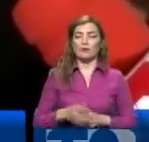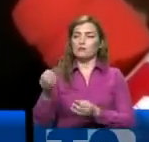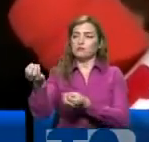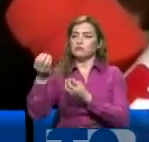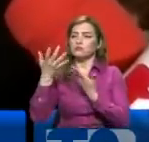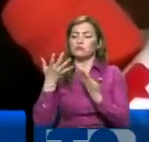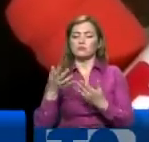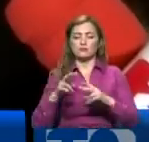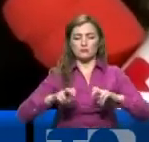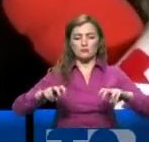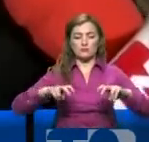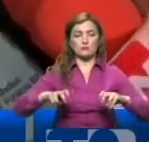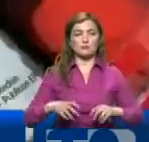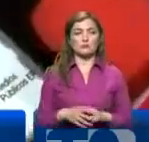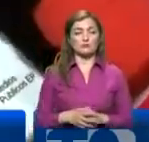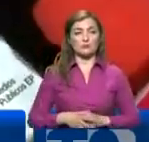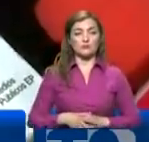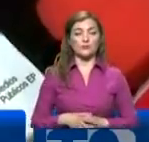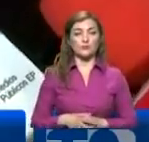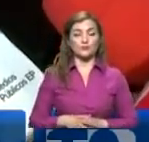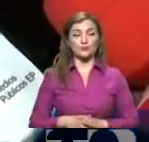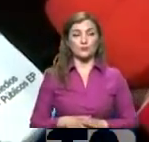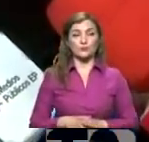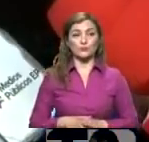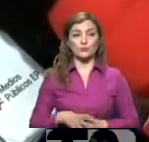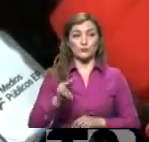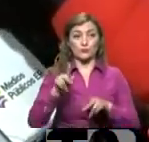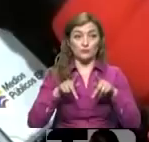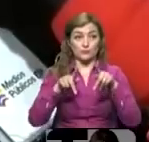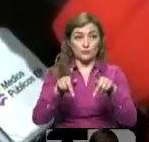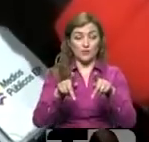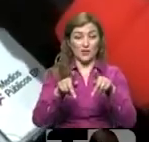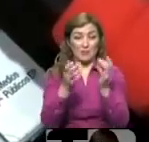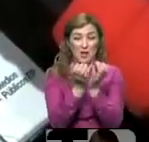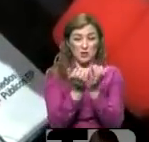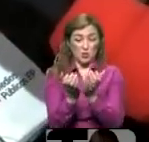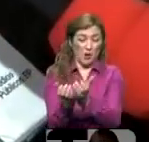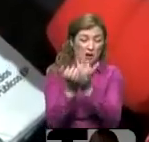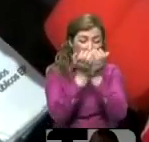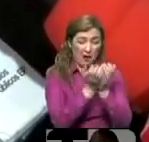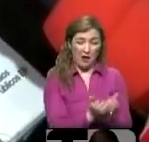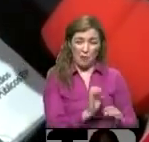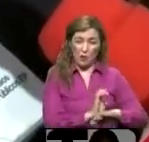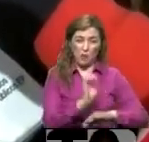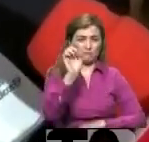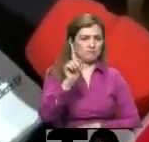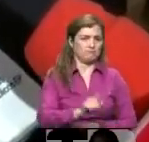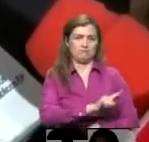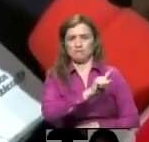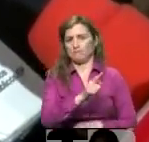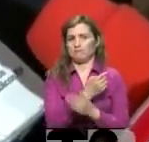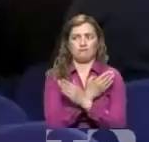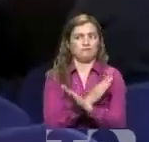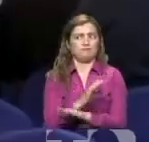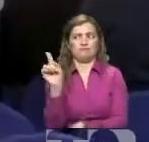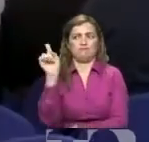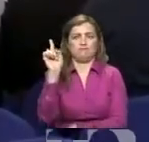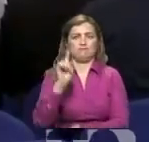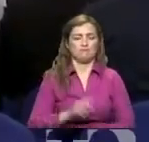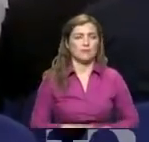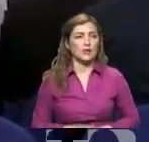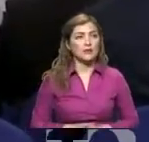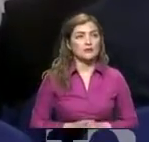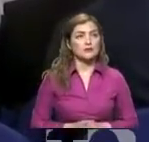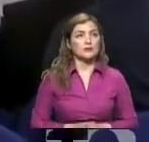información para hacer esa investigación. No vamos a permitir que se importe ningún tipo de desecho a nuestro país. No